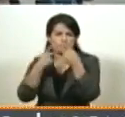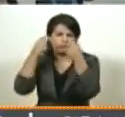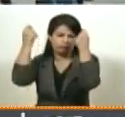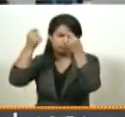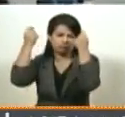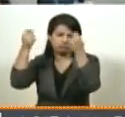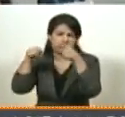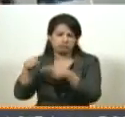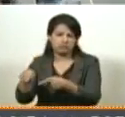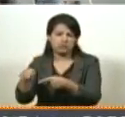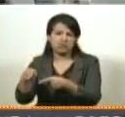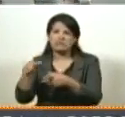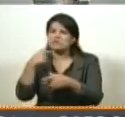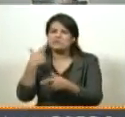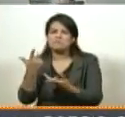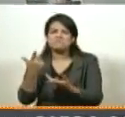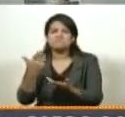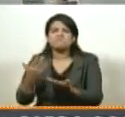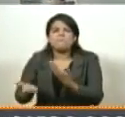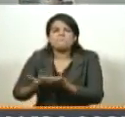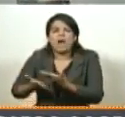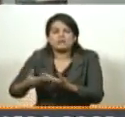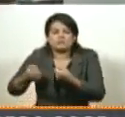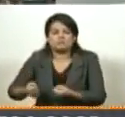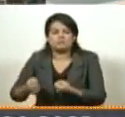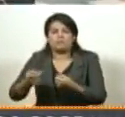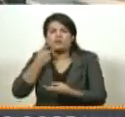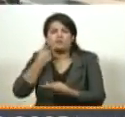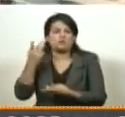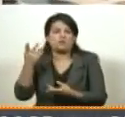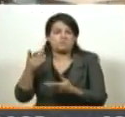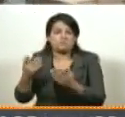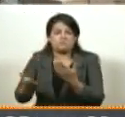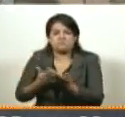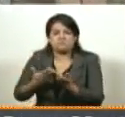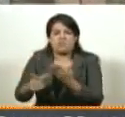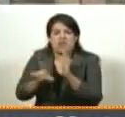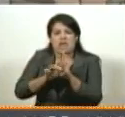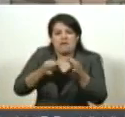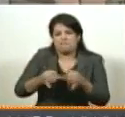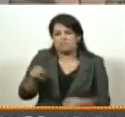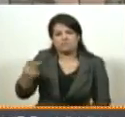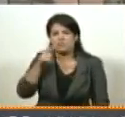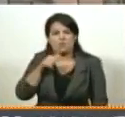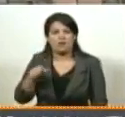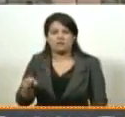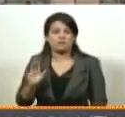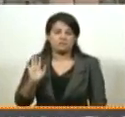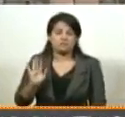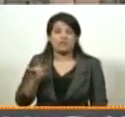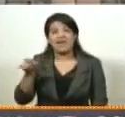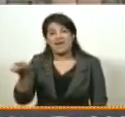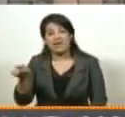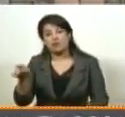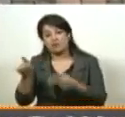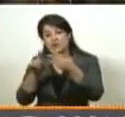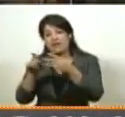no tiene consecuencias jurídicas, debido a que una de las preguntas, la última en especial, está dirigida a